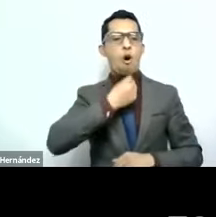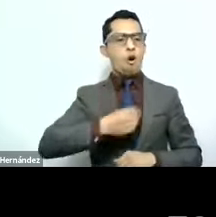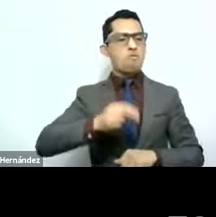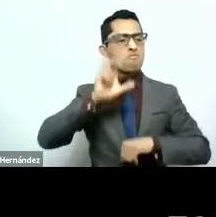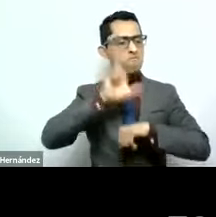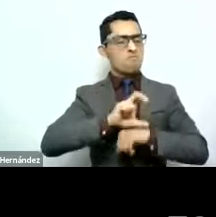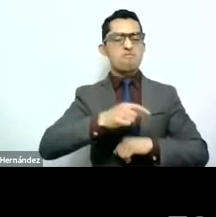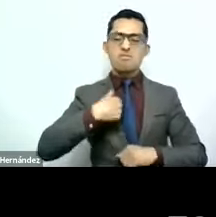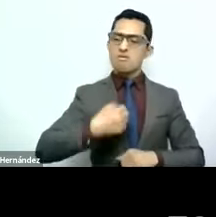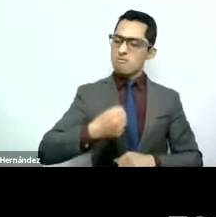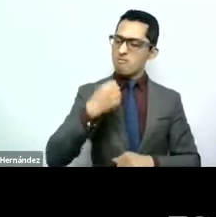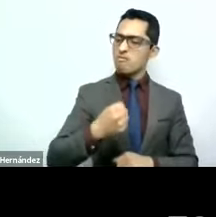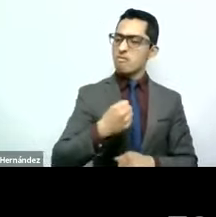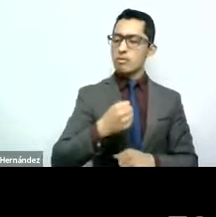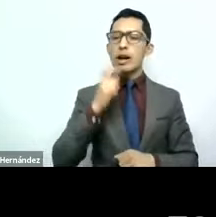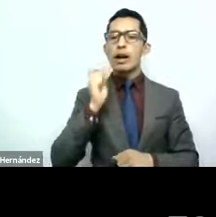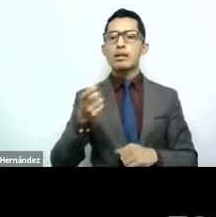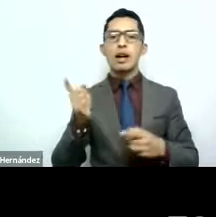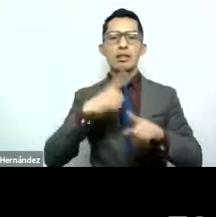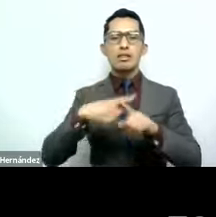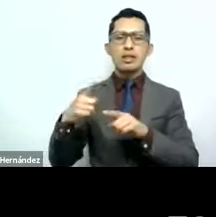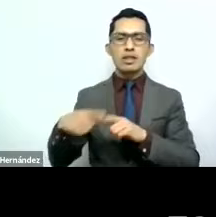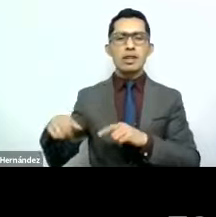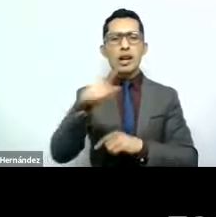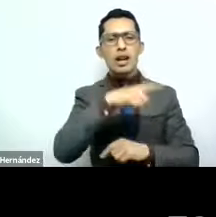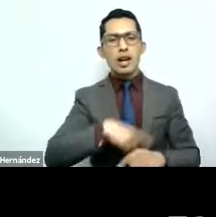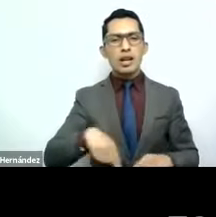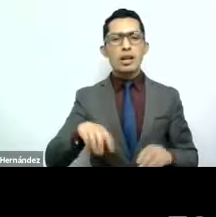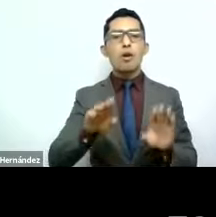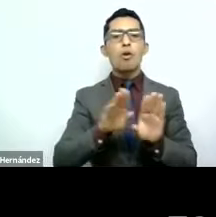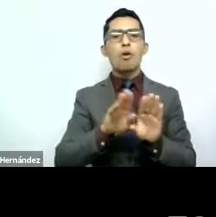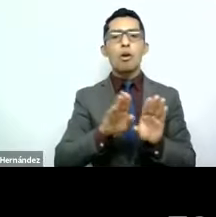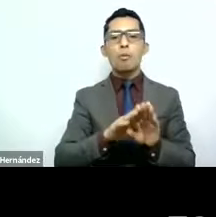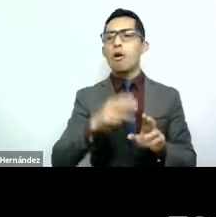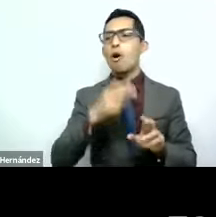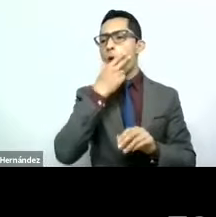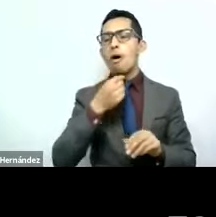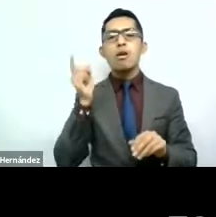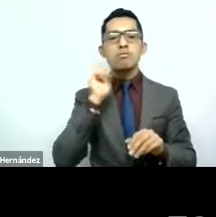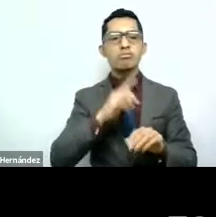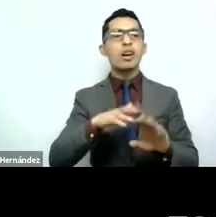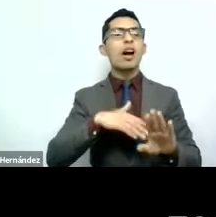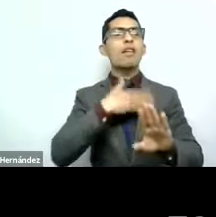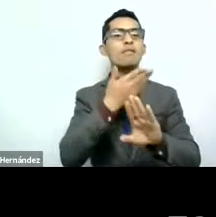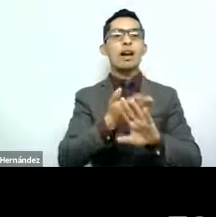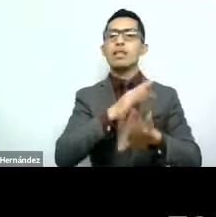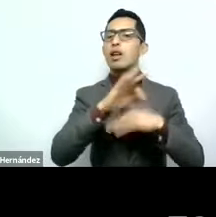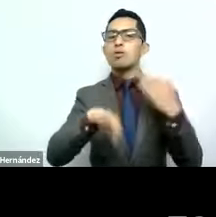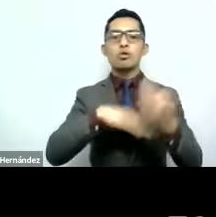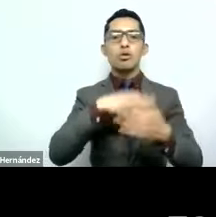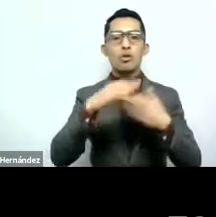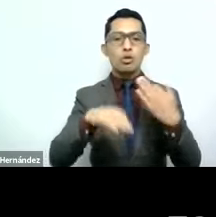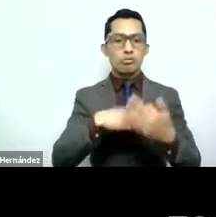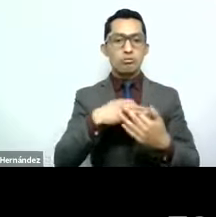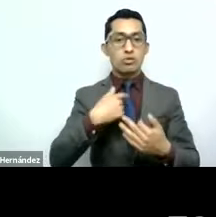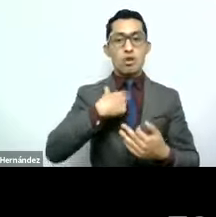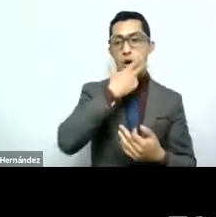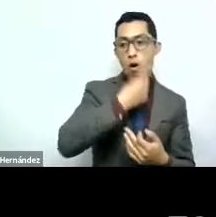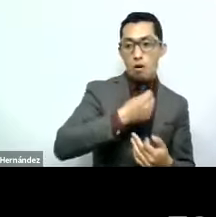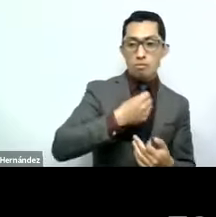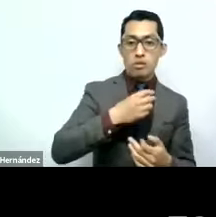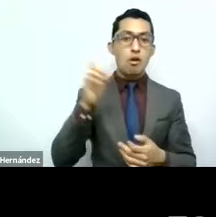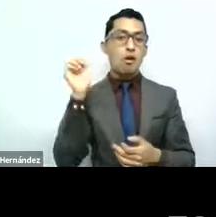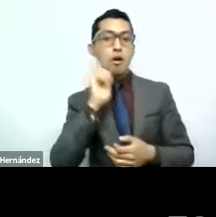transmisión social, lo que implica que nos afecta por igual a hombres y mujeres y que por lo tanto da igual si eres hombre o si